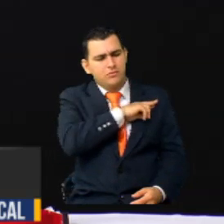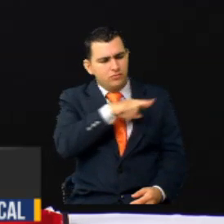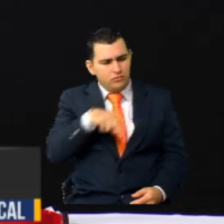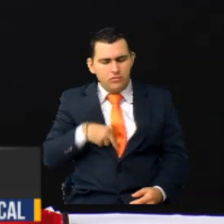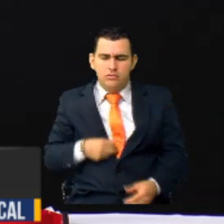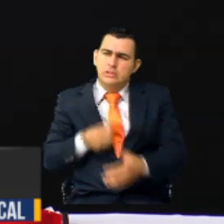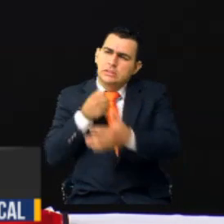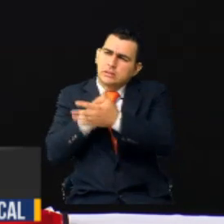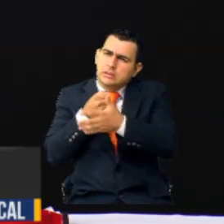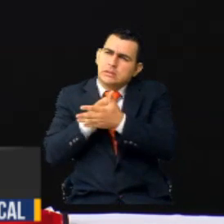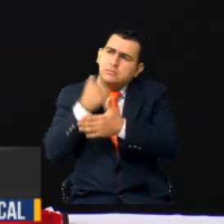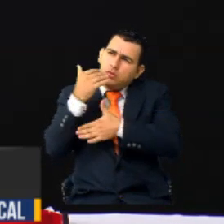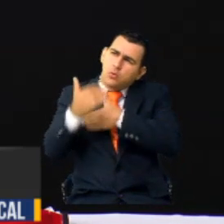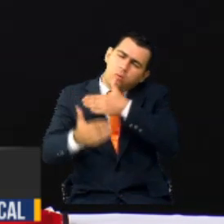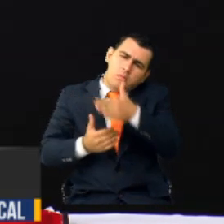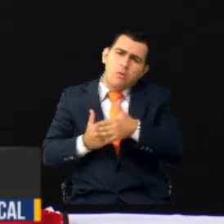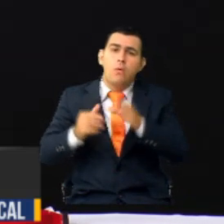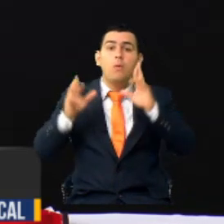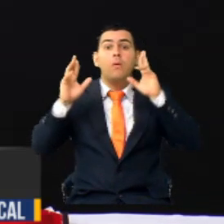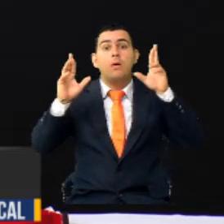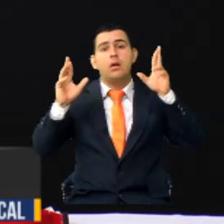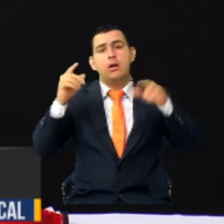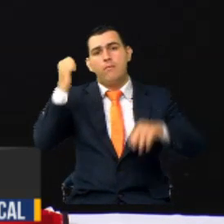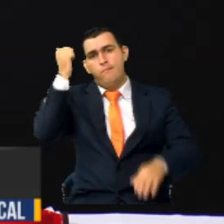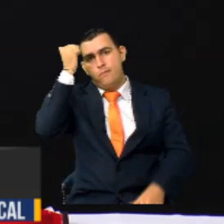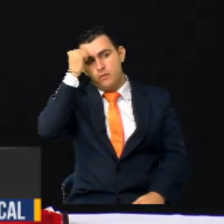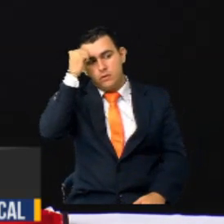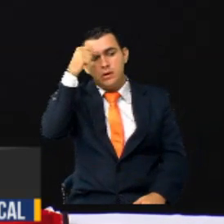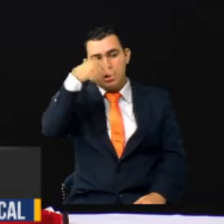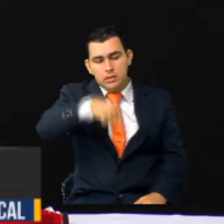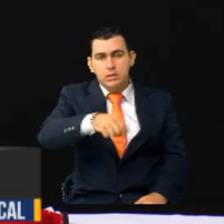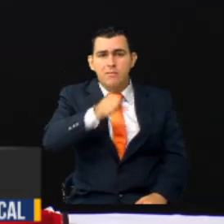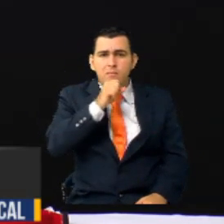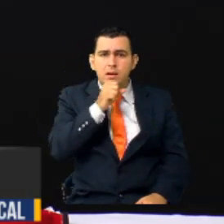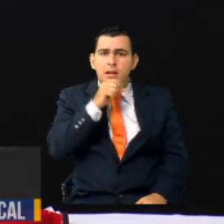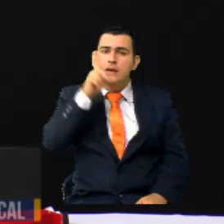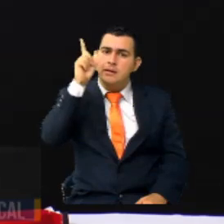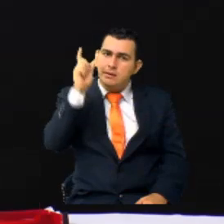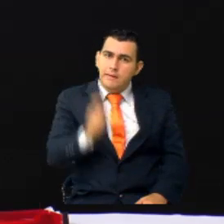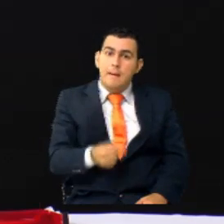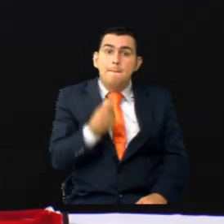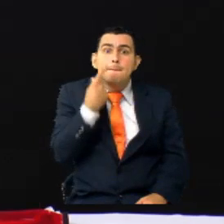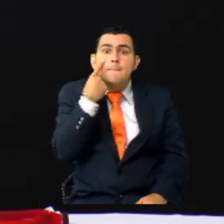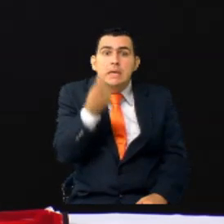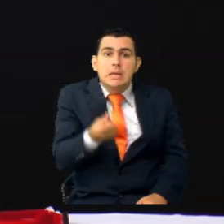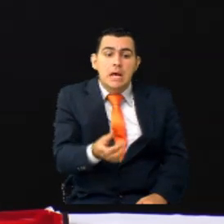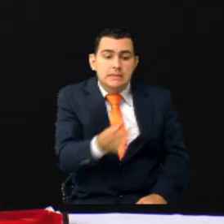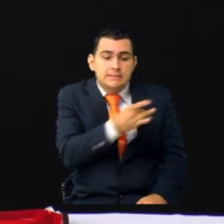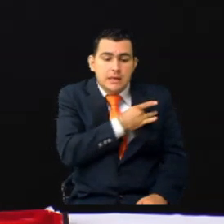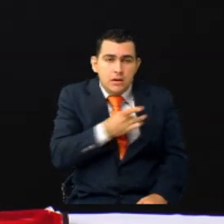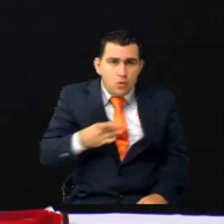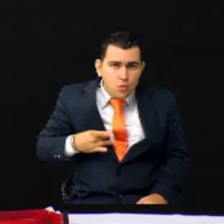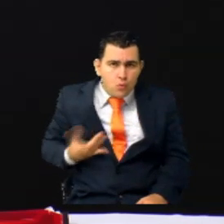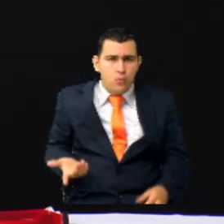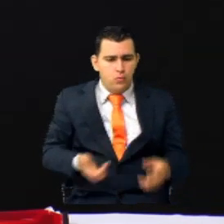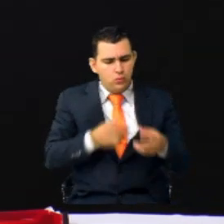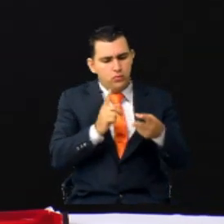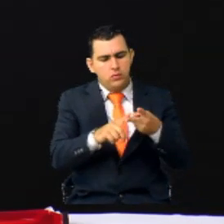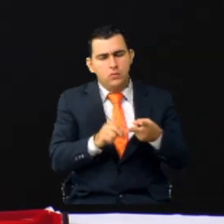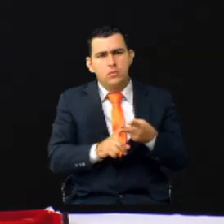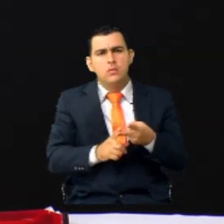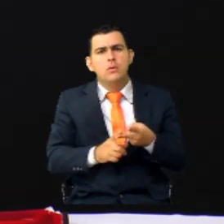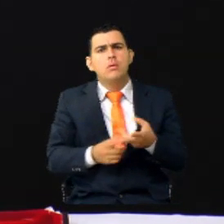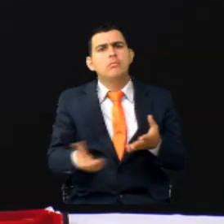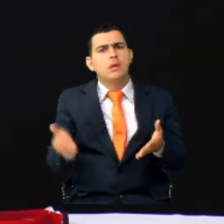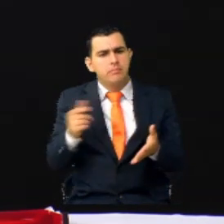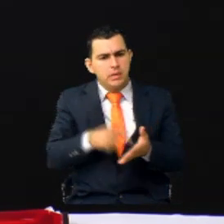que el maestro en Barranca Bermeja necesita que se le revise el tema de la salud, que igualmente se le